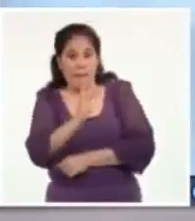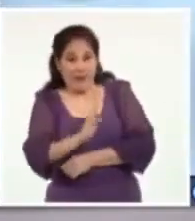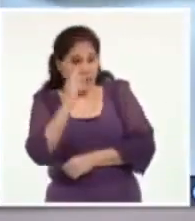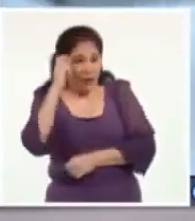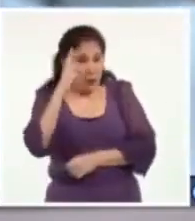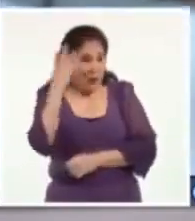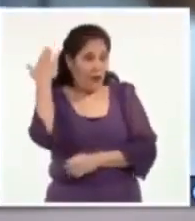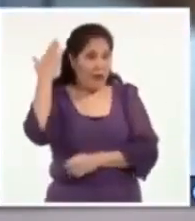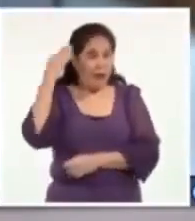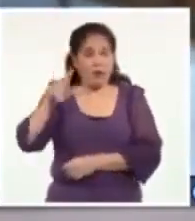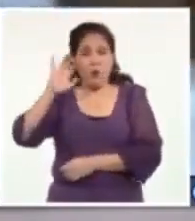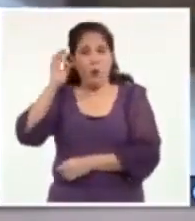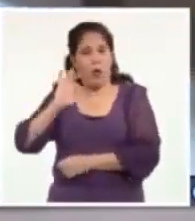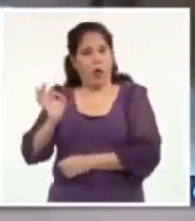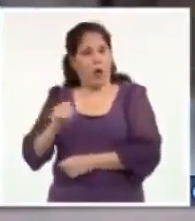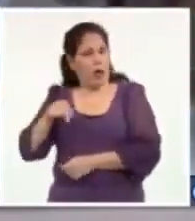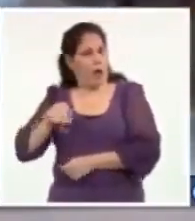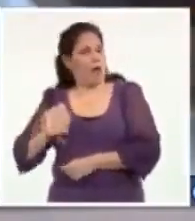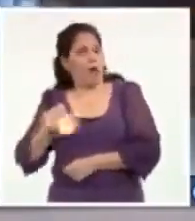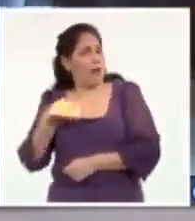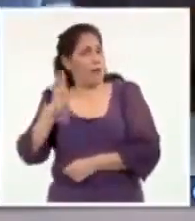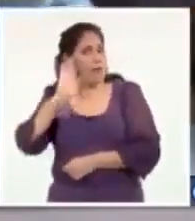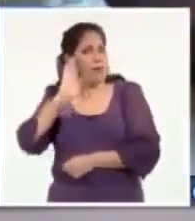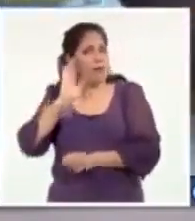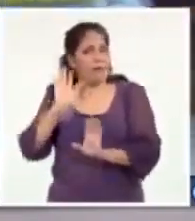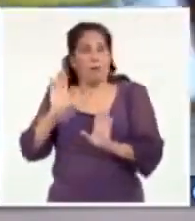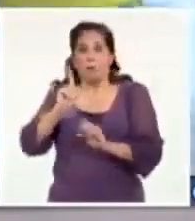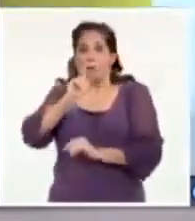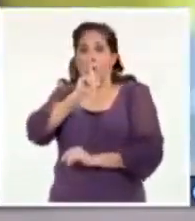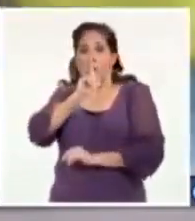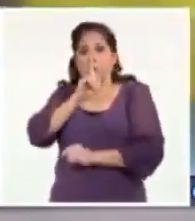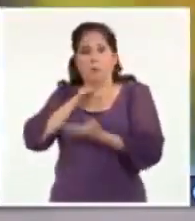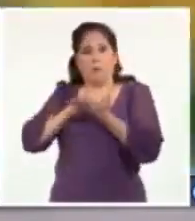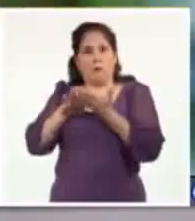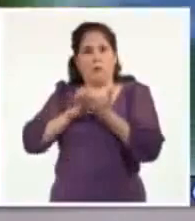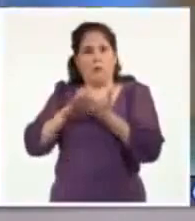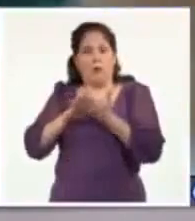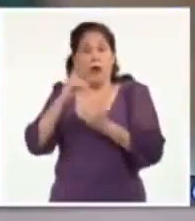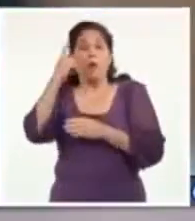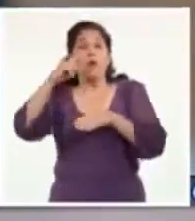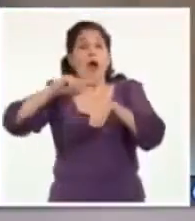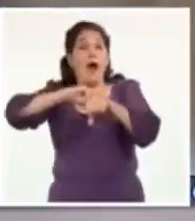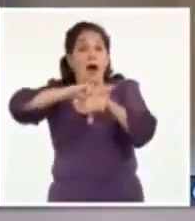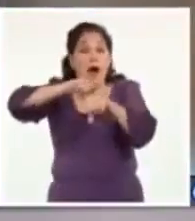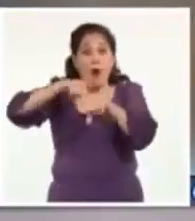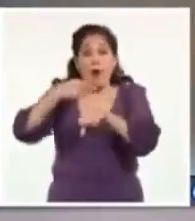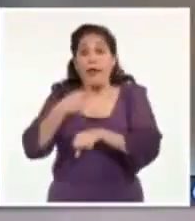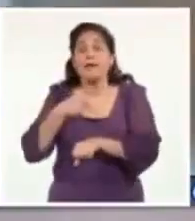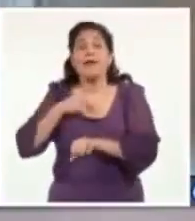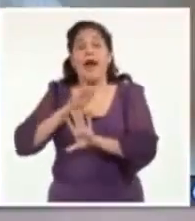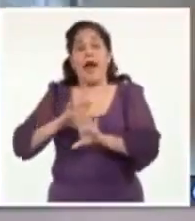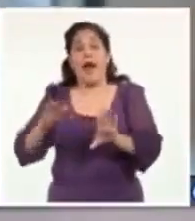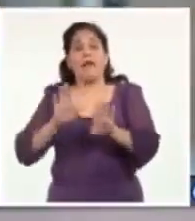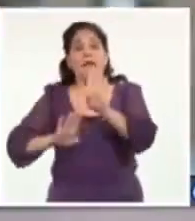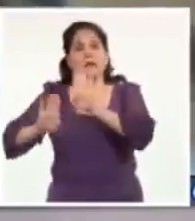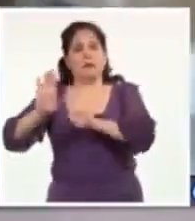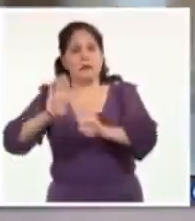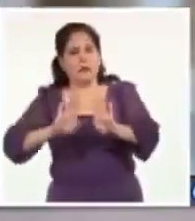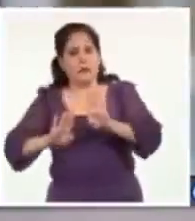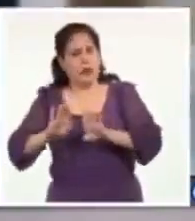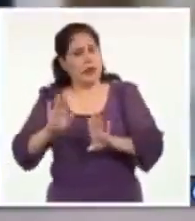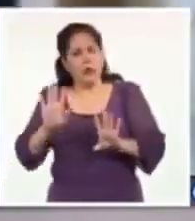como después de las elecciones convenientemente mutis solo hace una hora es que se ha defendido repudiando